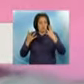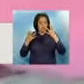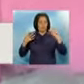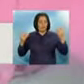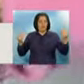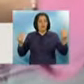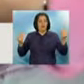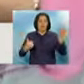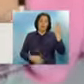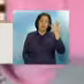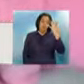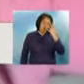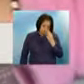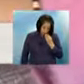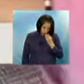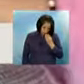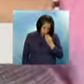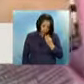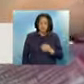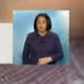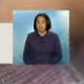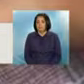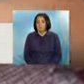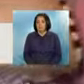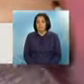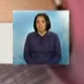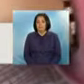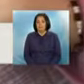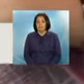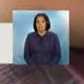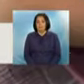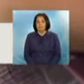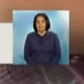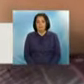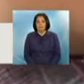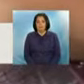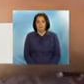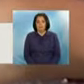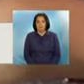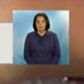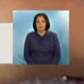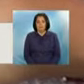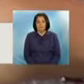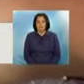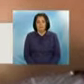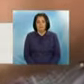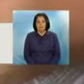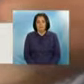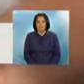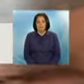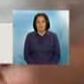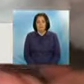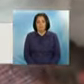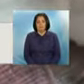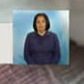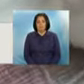dormirá todo el día. La cagas. Bueno. Y